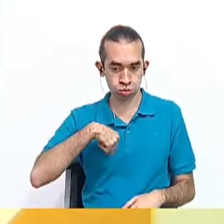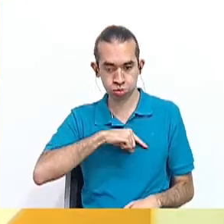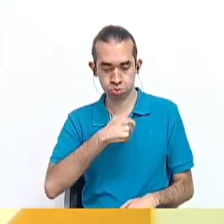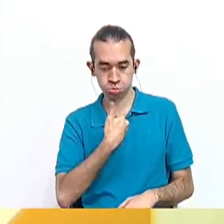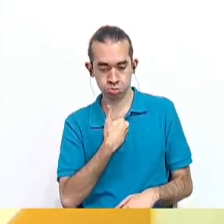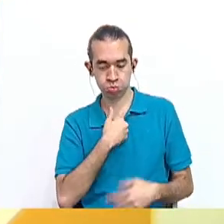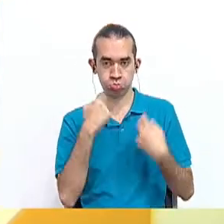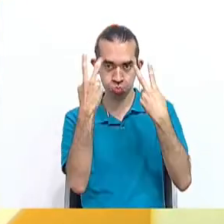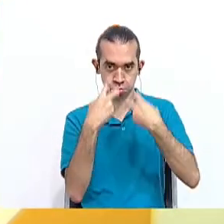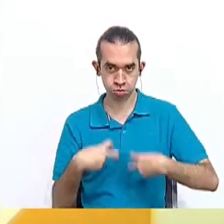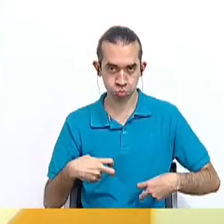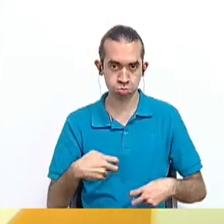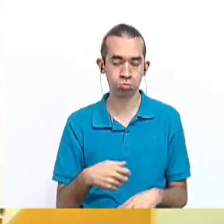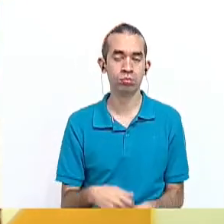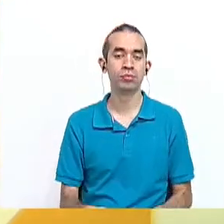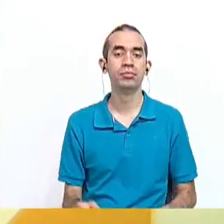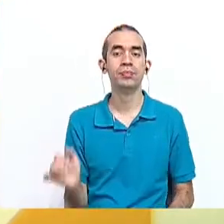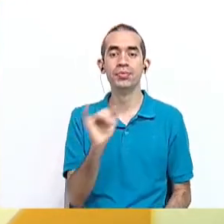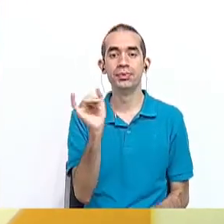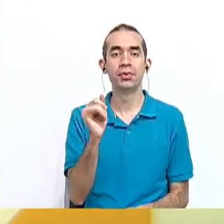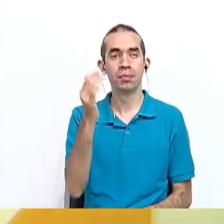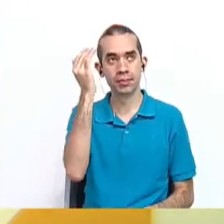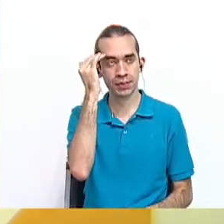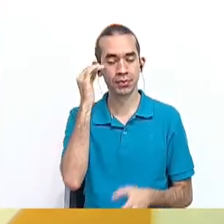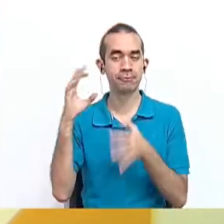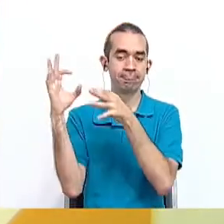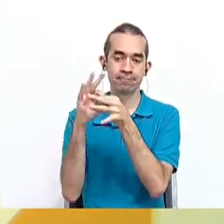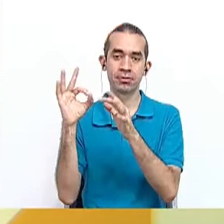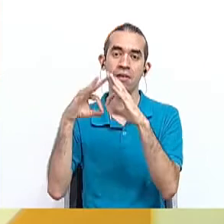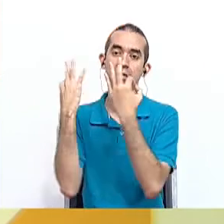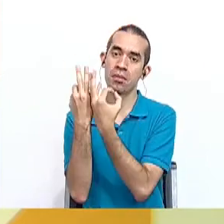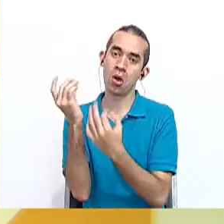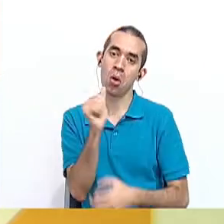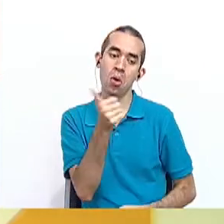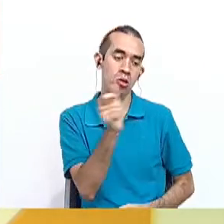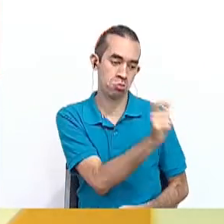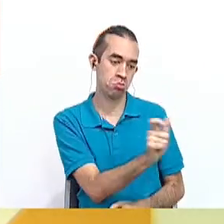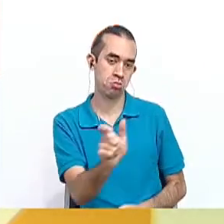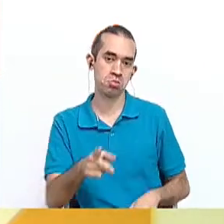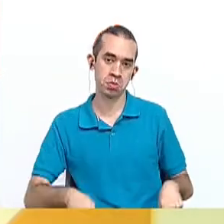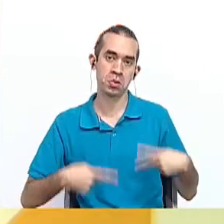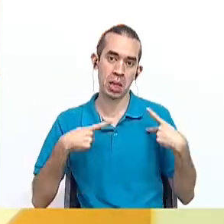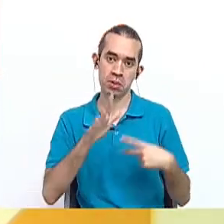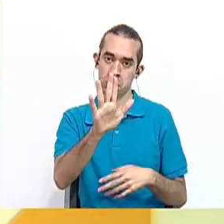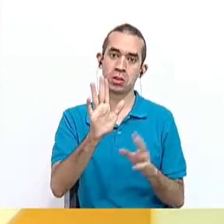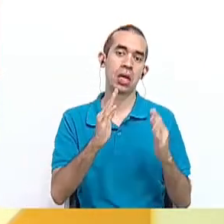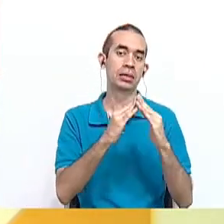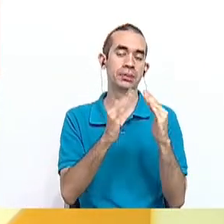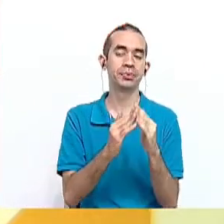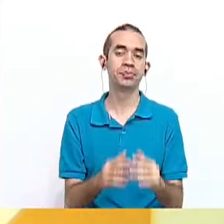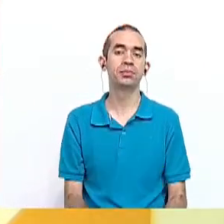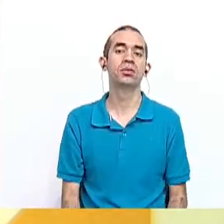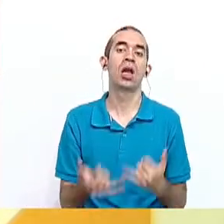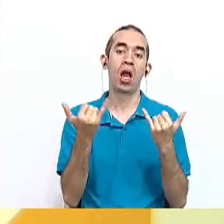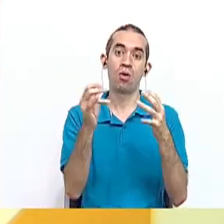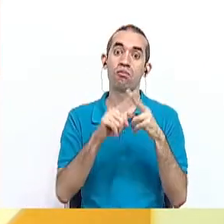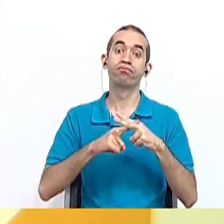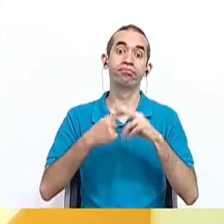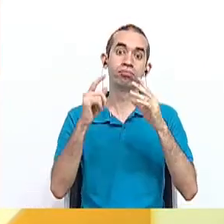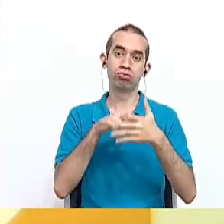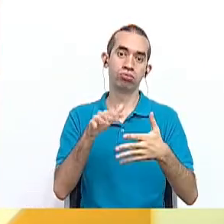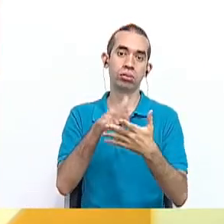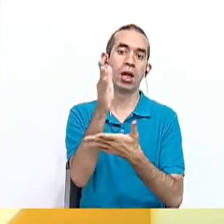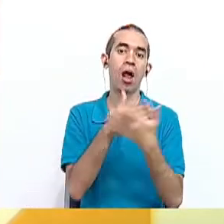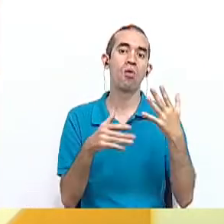mismos, pero también van a tener presente a su familia o otros organismos que estén en sus hogares. Así que vamos a empezar a estudiar